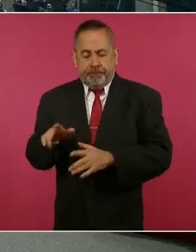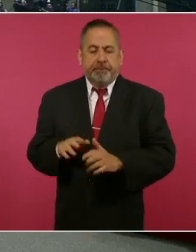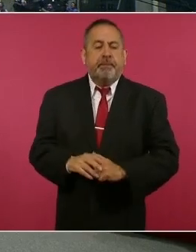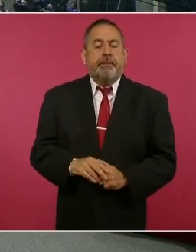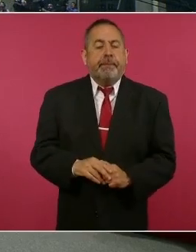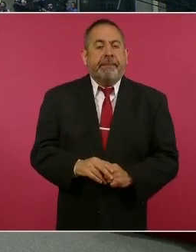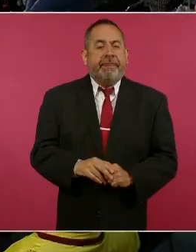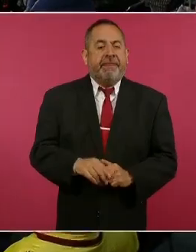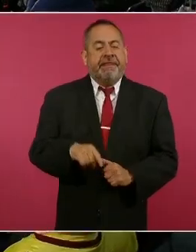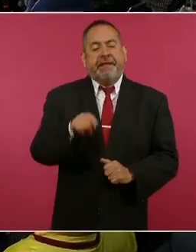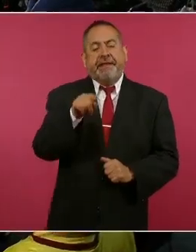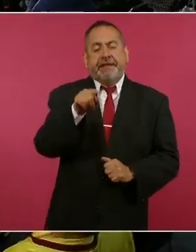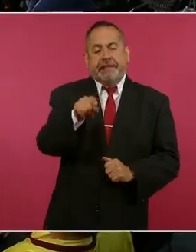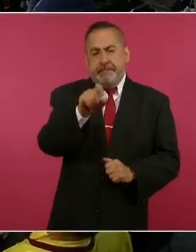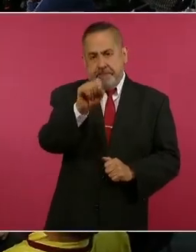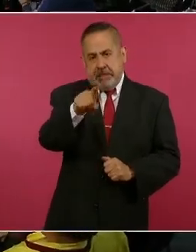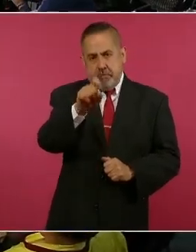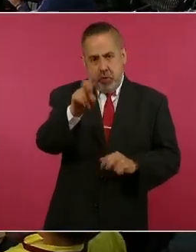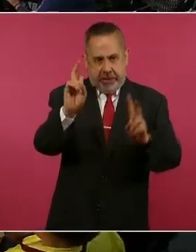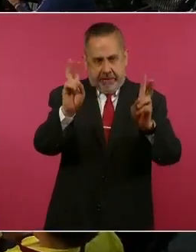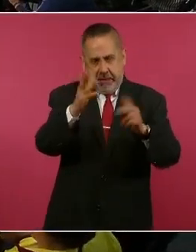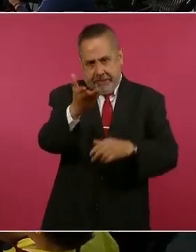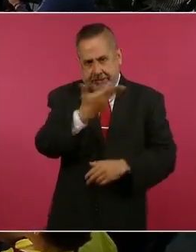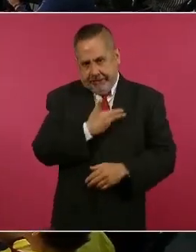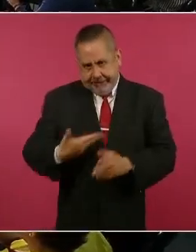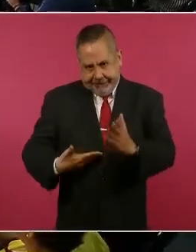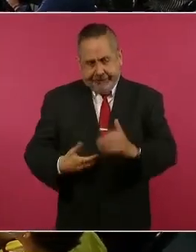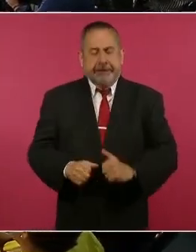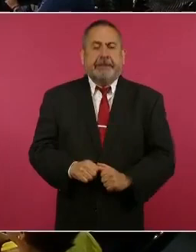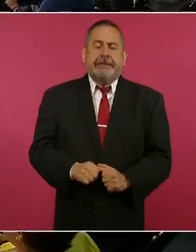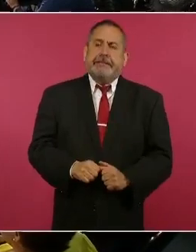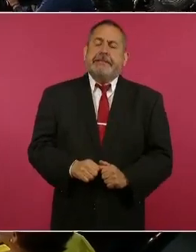Siguiendo con ese tema, señor presidente,